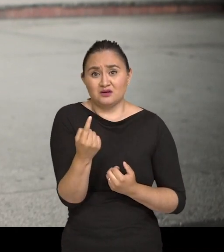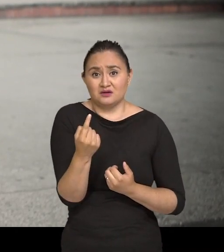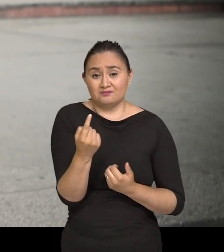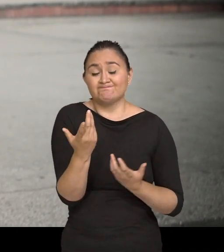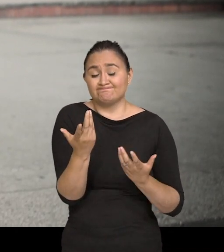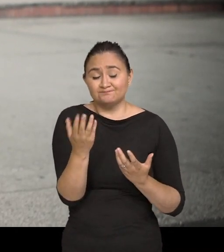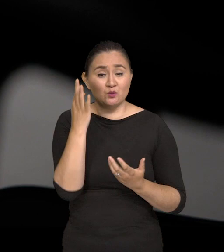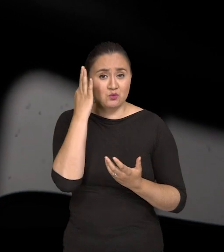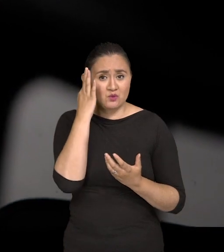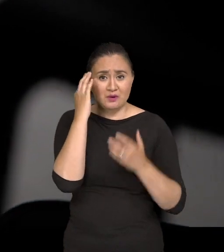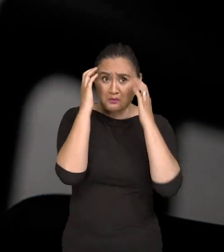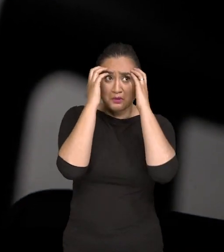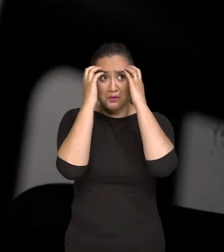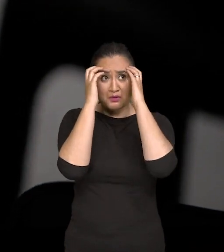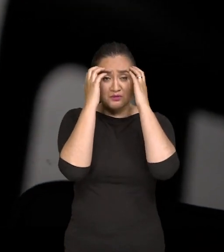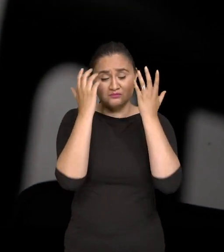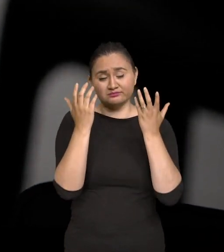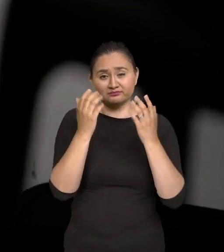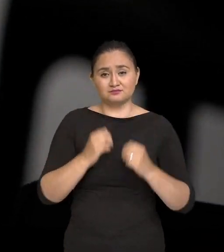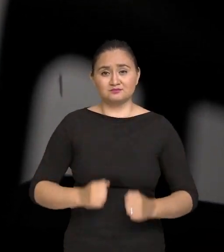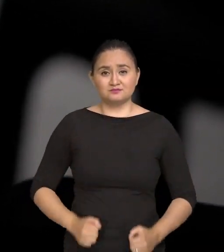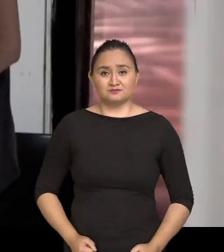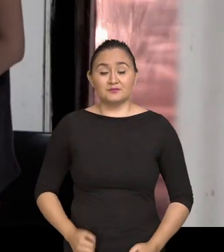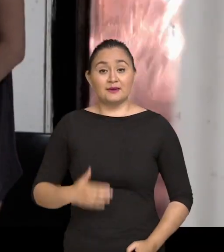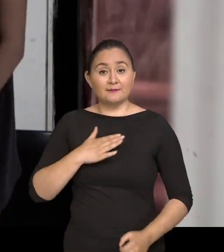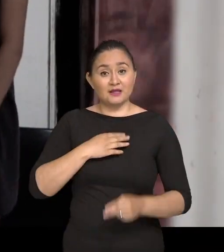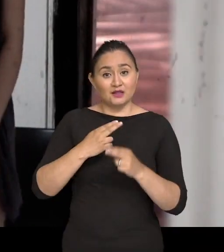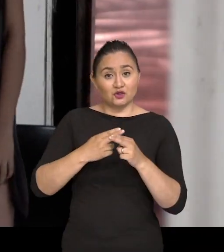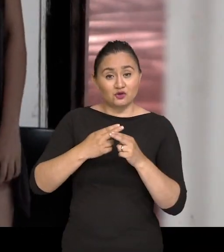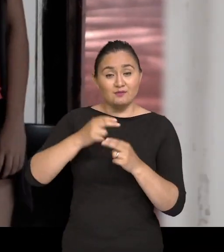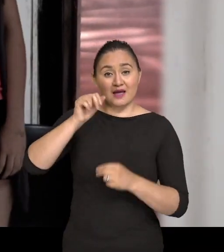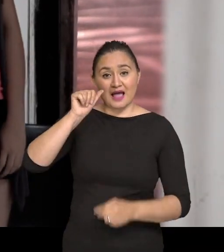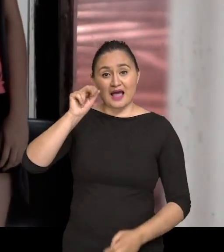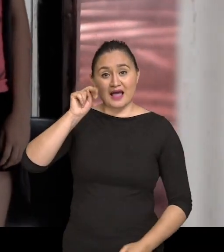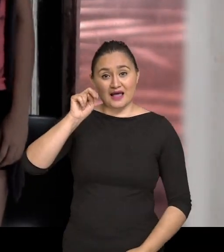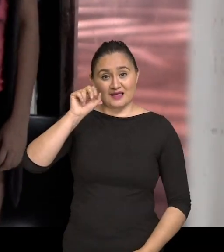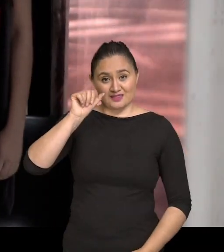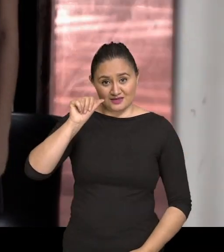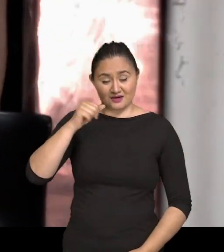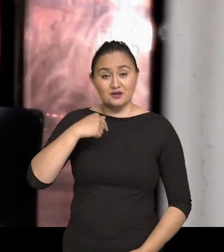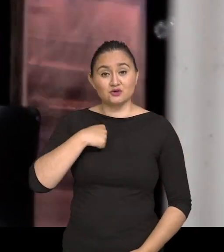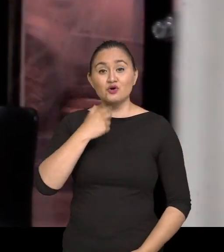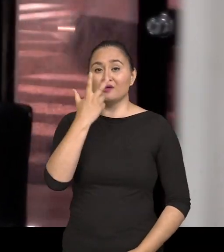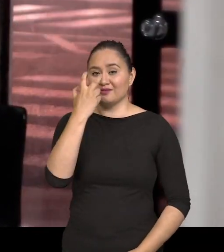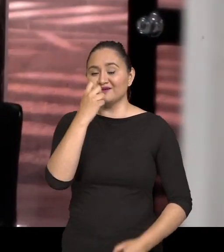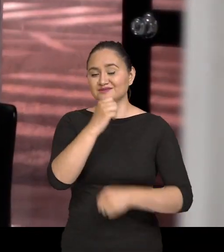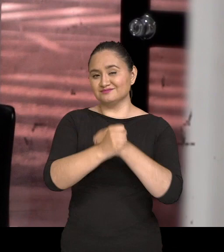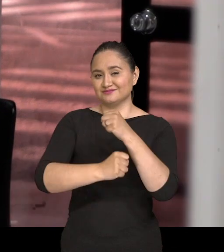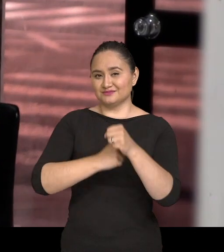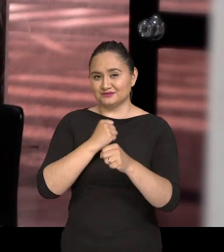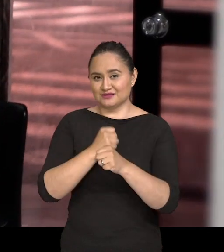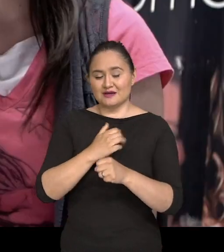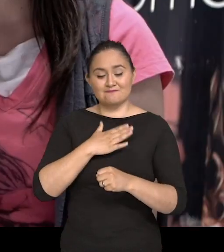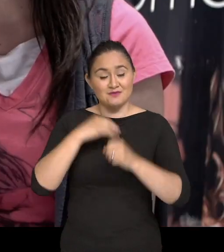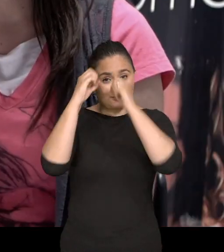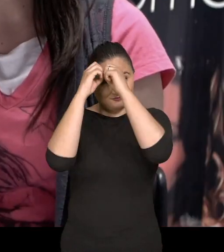por su peso mi nombre es ana gabriela ferro tengo 13 años mi sueño es